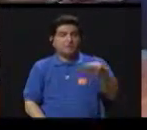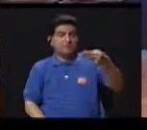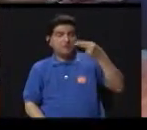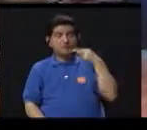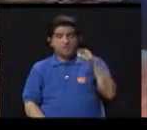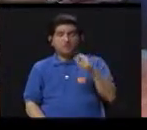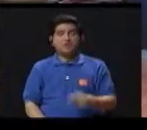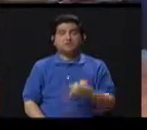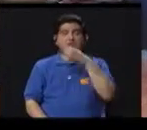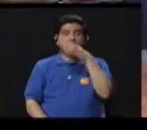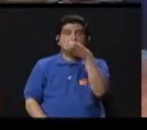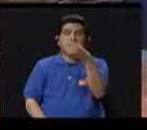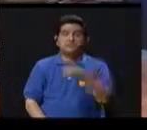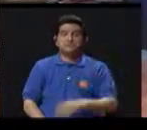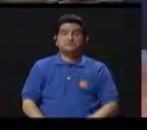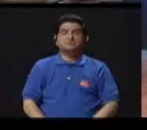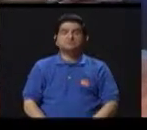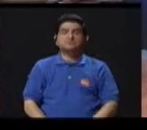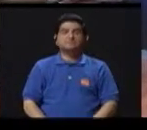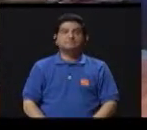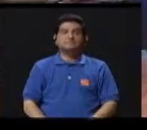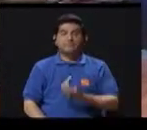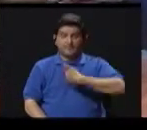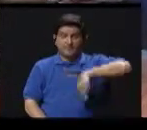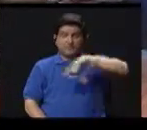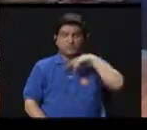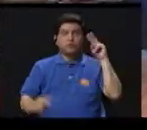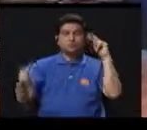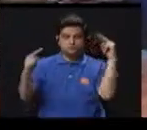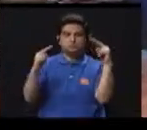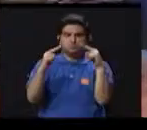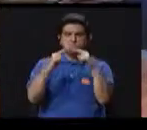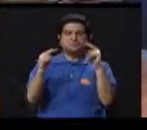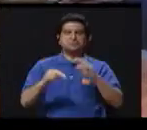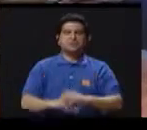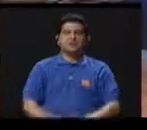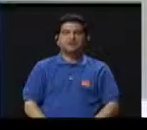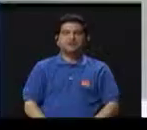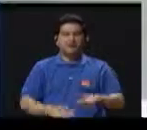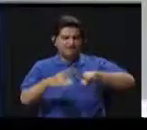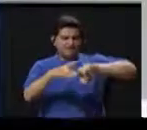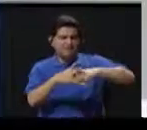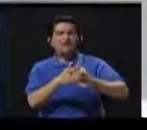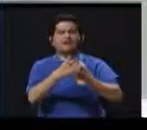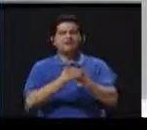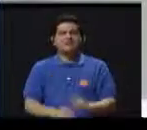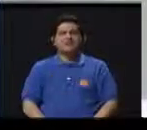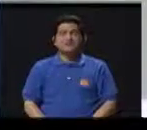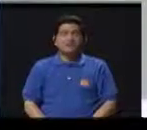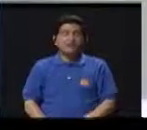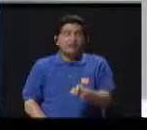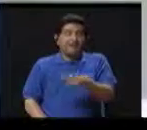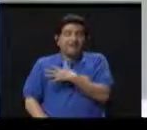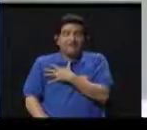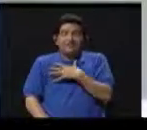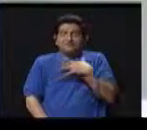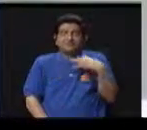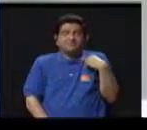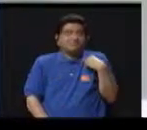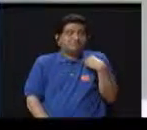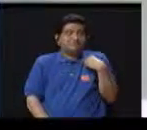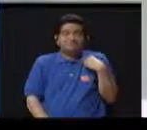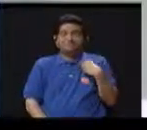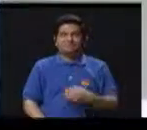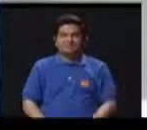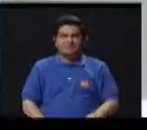fueron historias como que ellos nos recomendaron. Nosotros los conocimos y desde el inicio pues nos enamoramos de todos, claro,